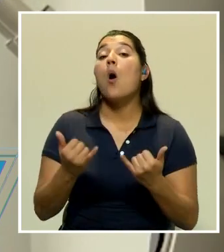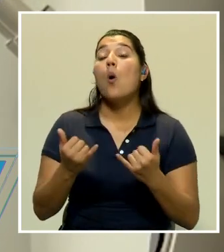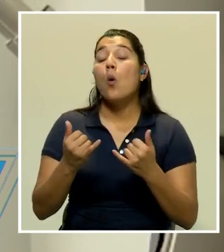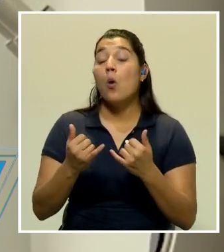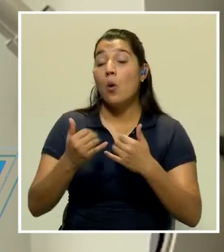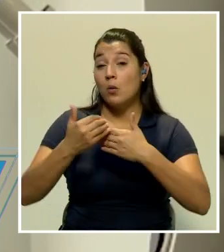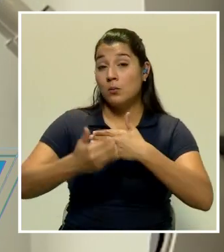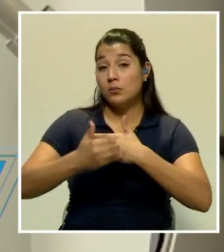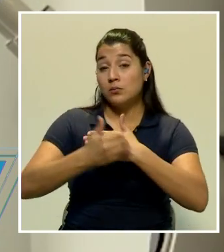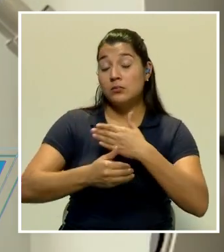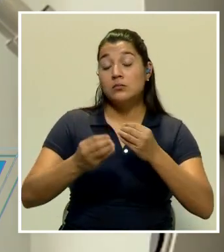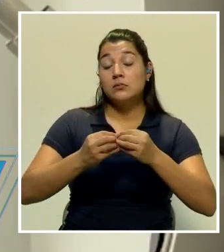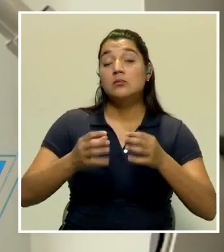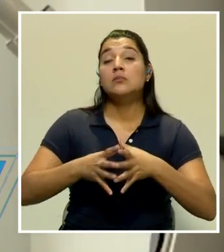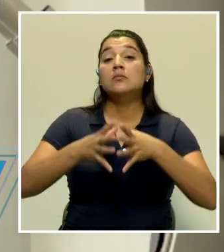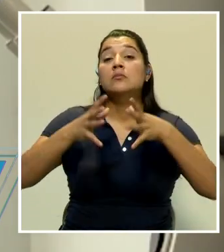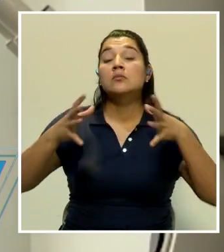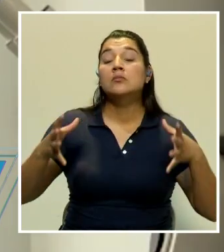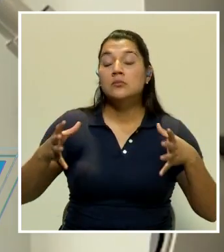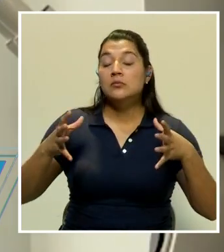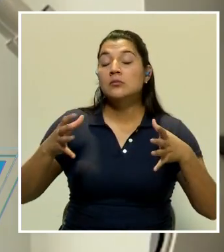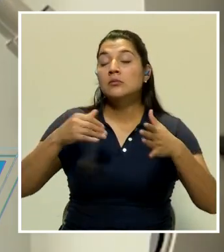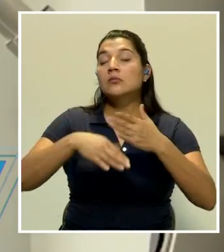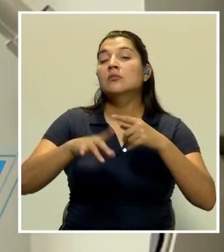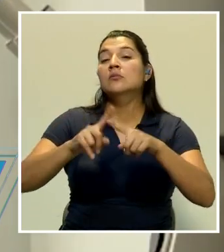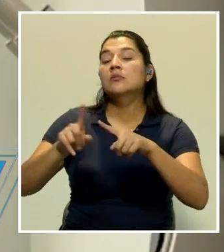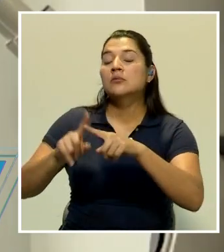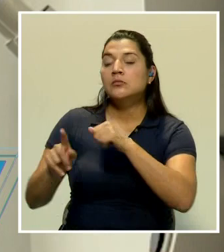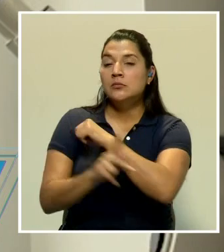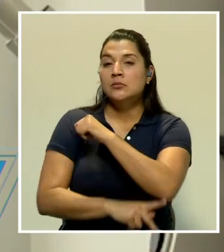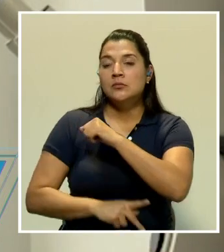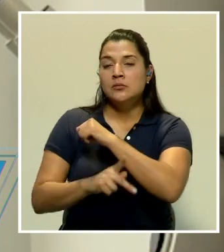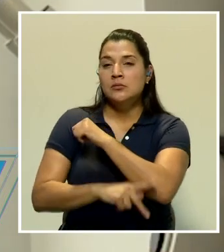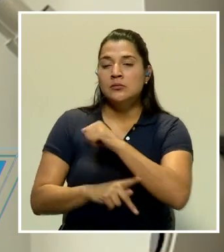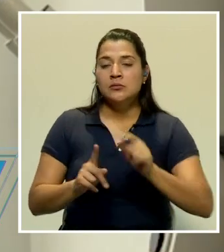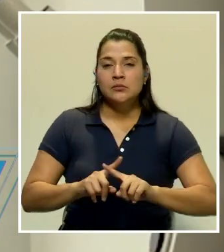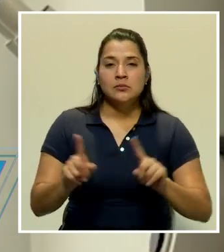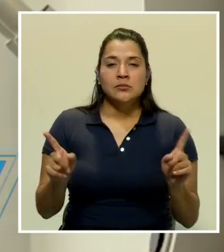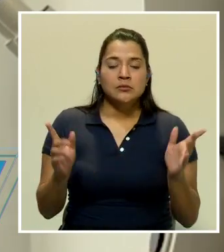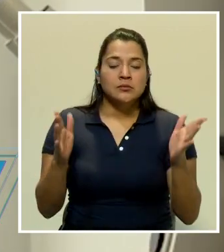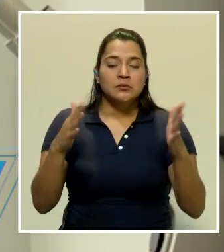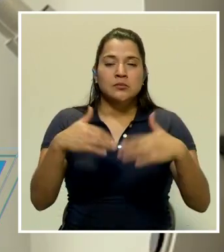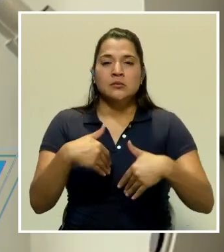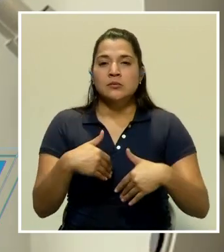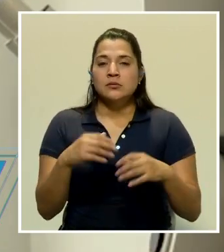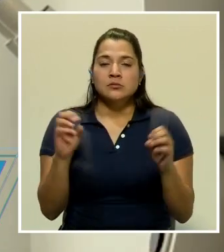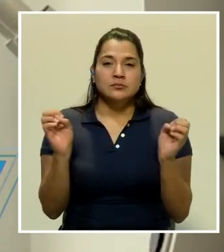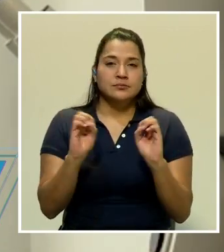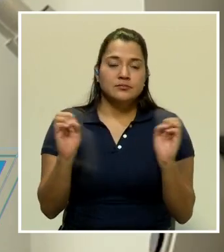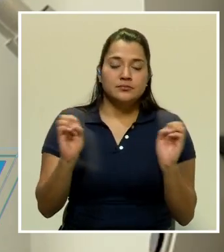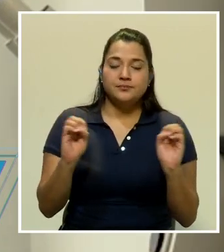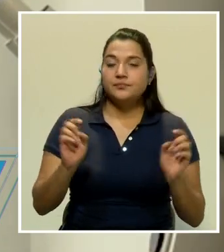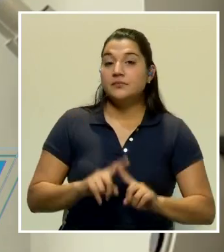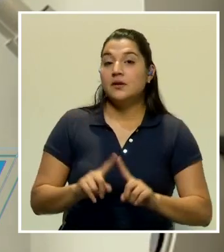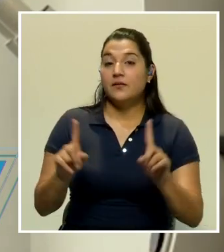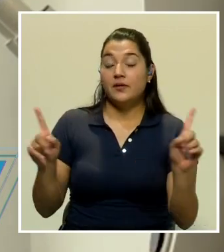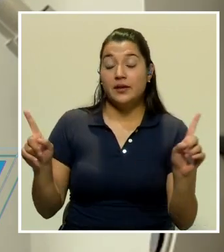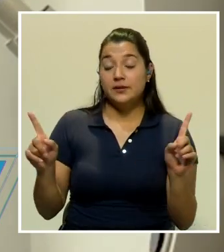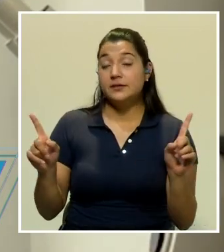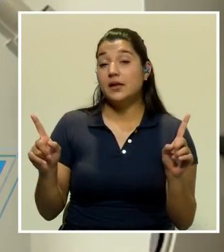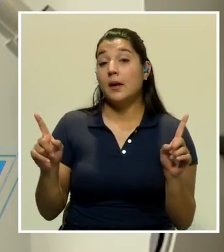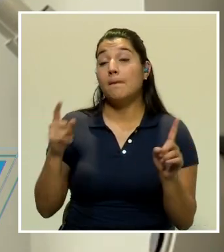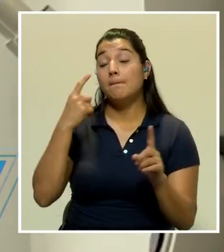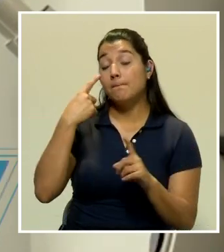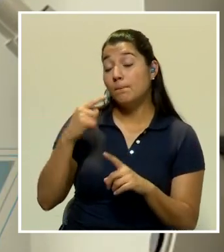de muertes por infectados en distintos países. Pero no hay ninguna diferencia, por lo que